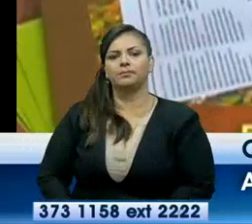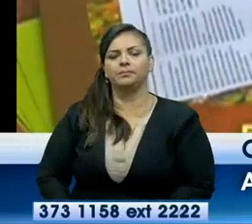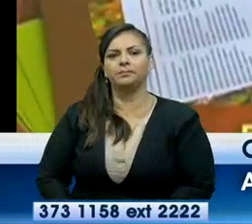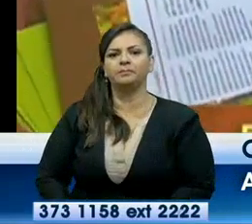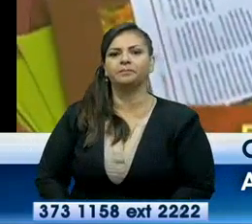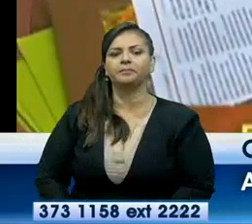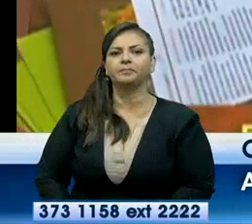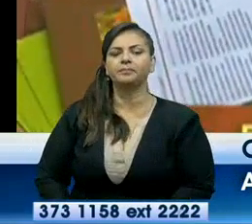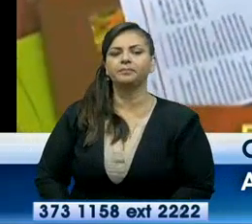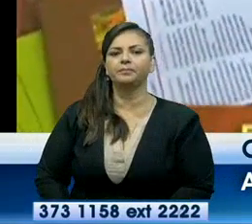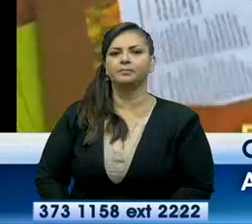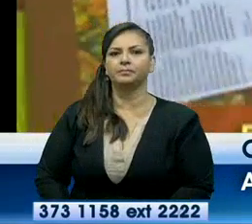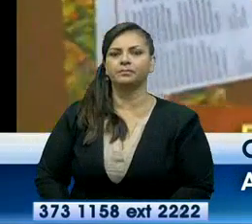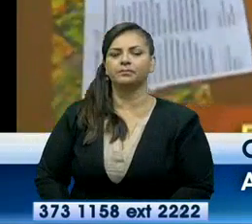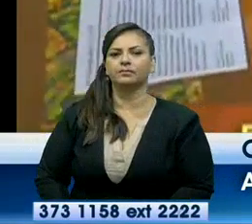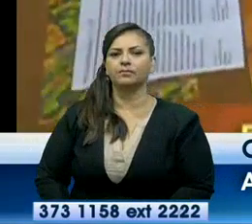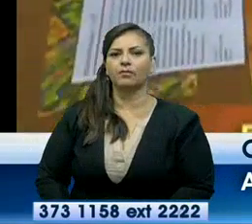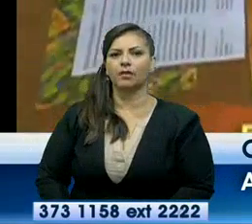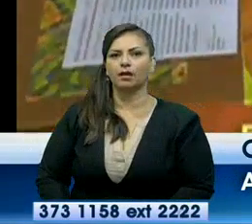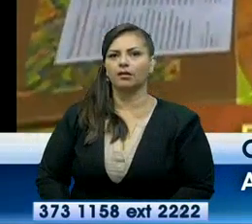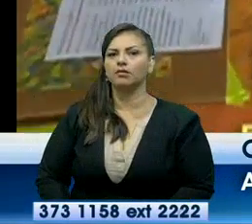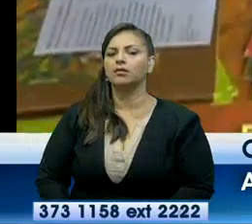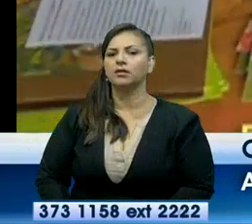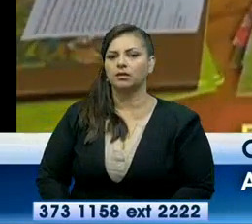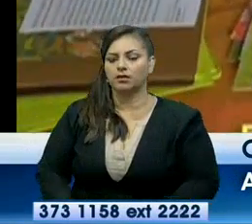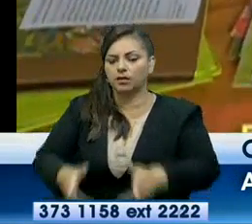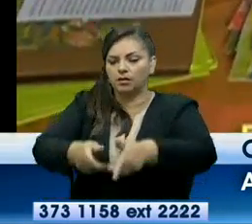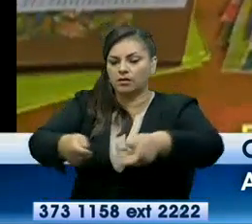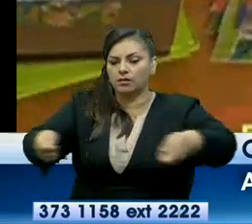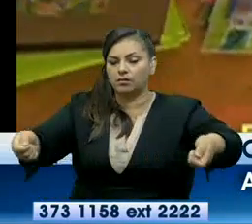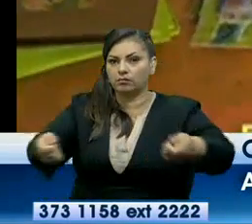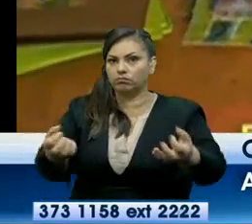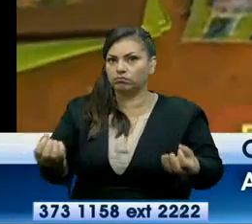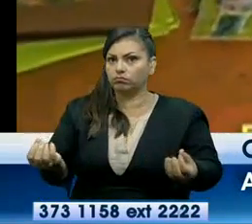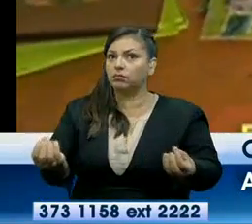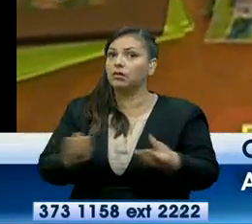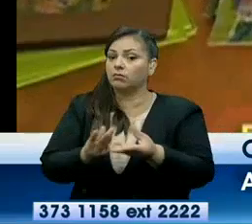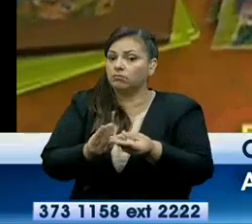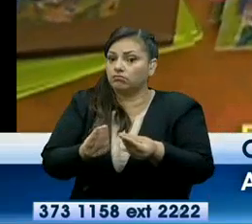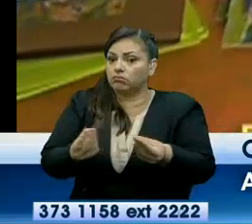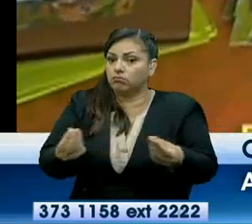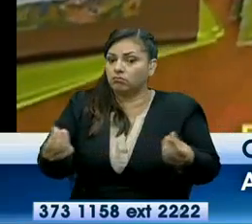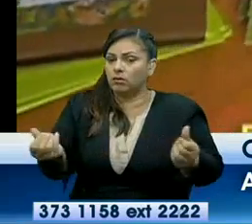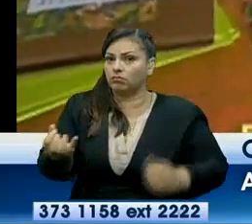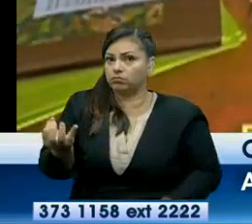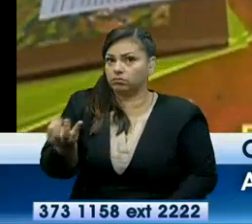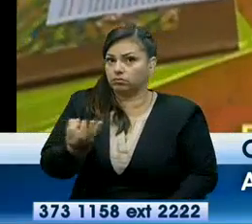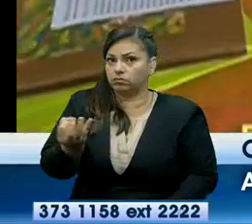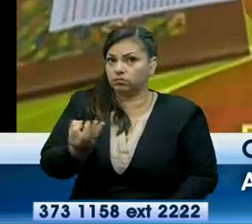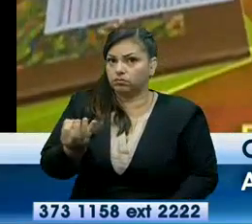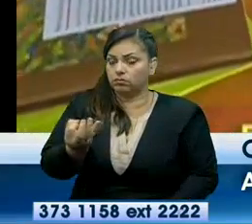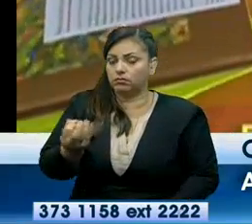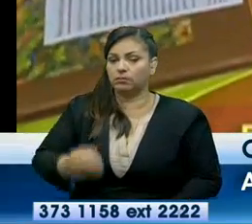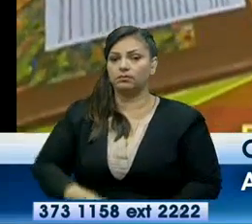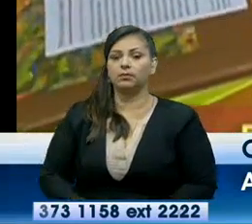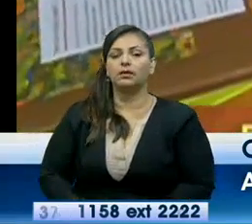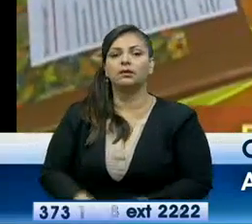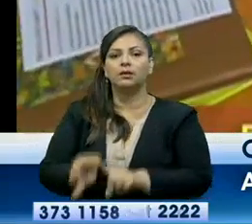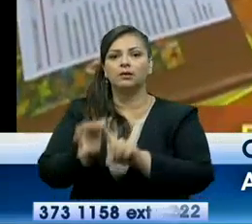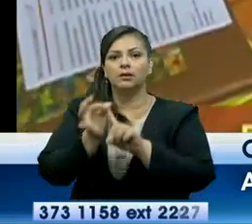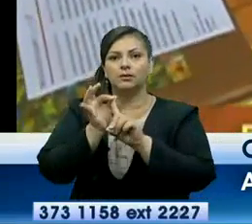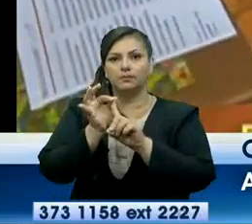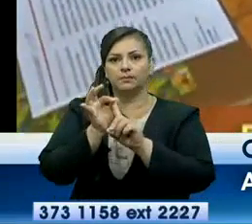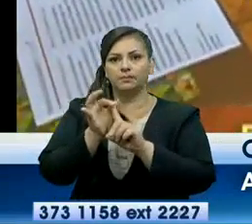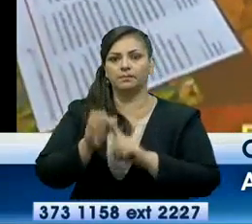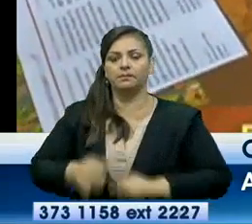soporte digamos de un lienzo violencia de buena calidad ha tratado al cual le hago a